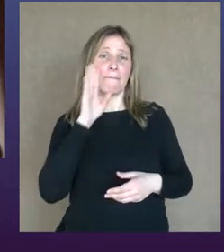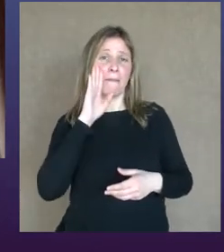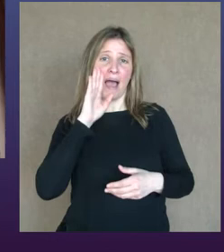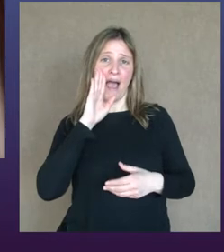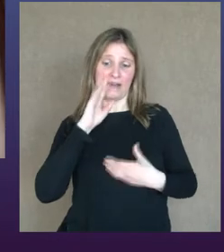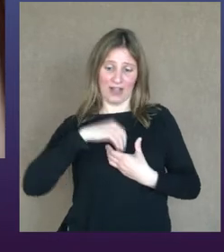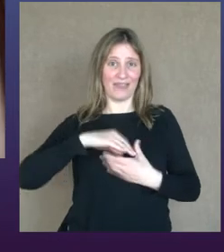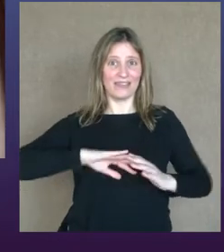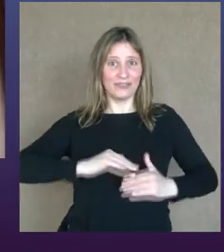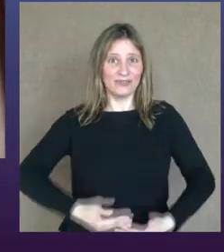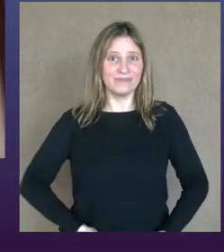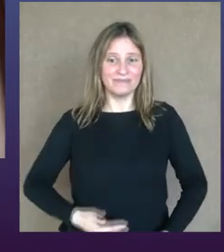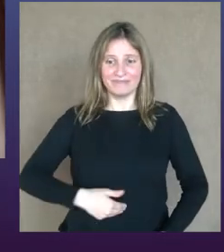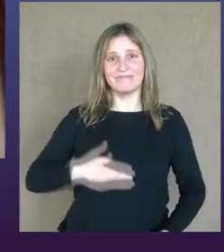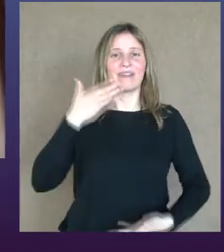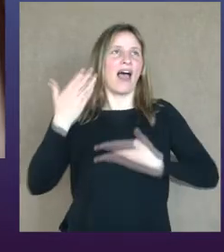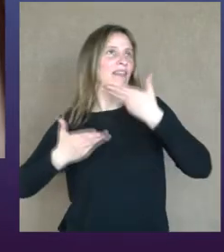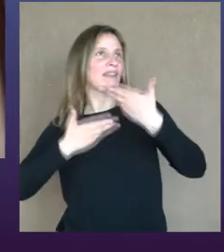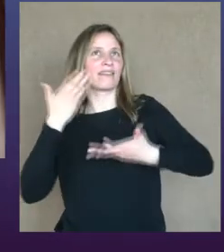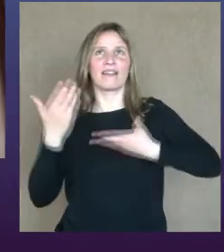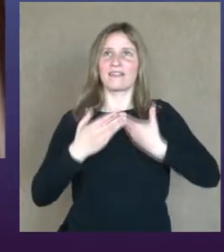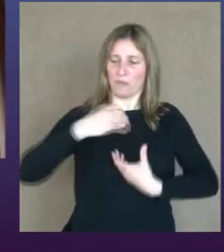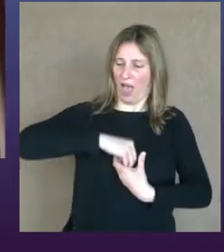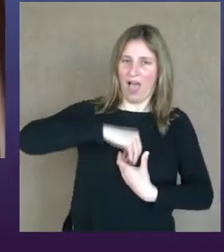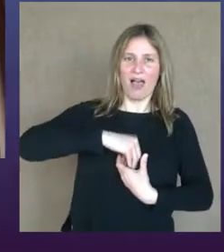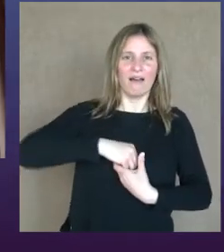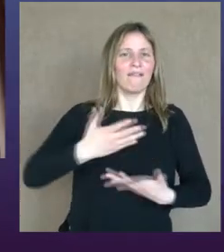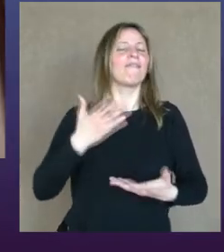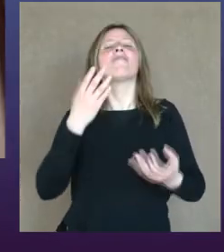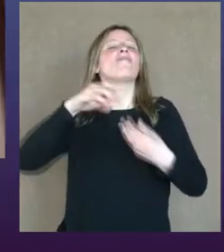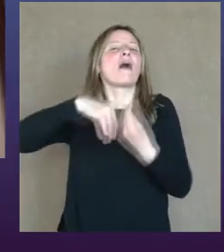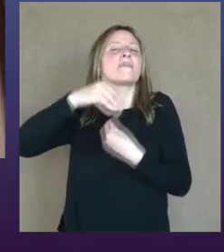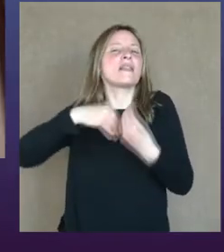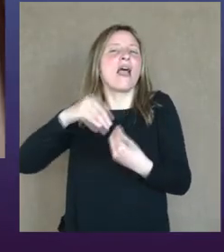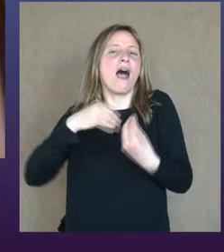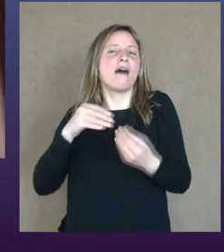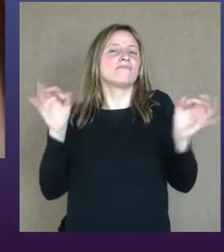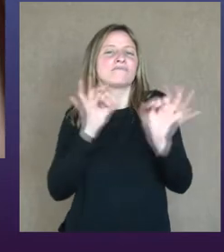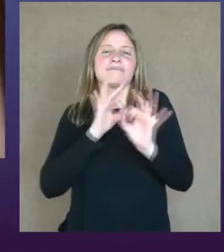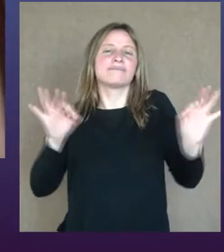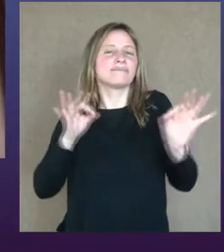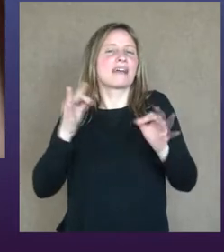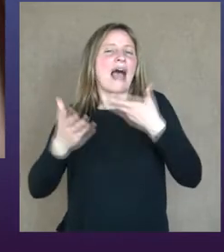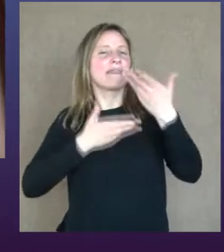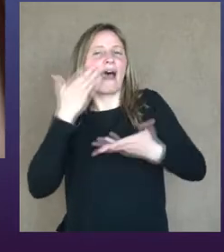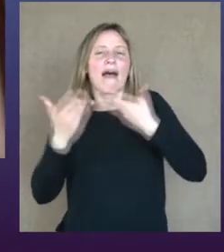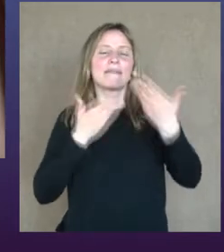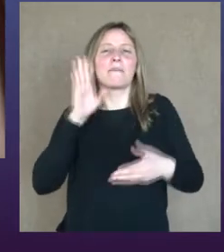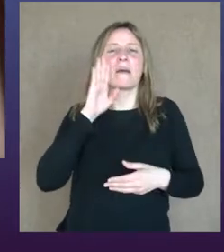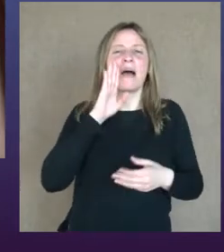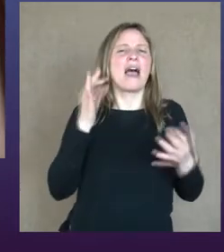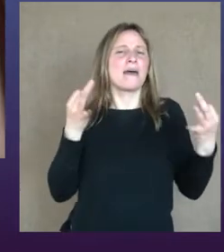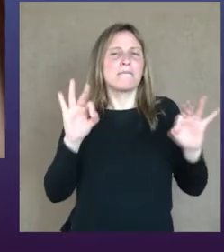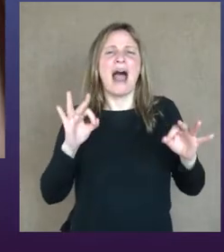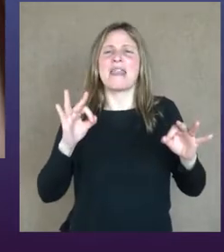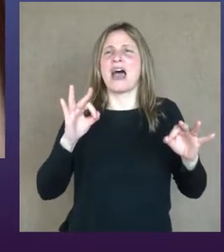ella cantaba, me llevaba por todos lados. Así que nací en una familia artística, mi madre cantante, mi hermana, mi